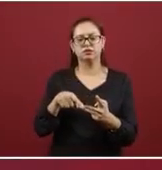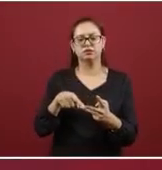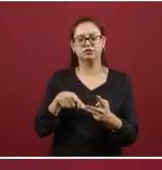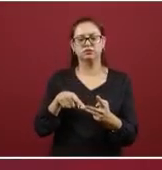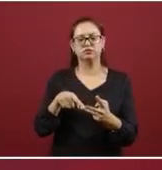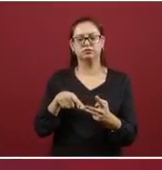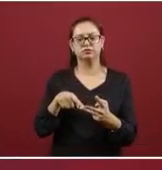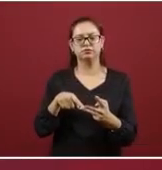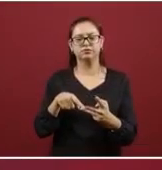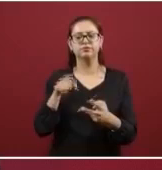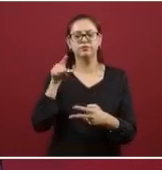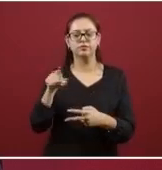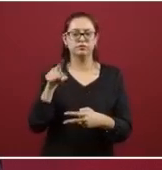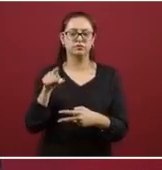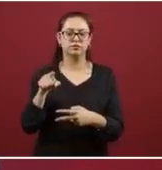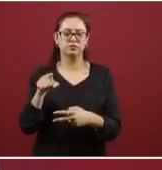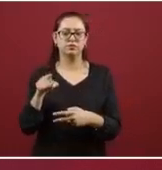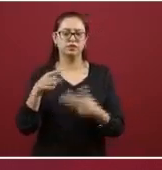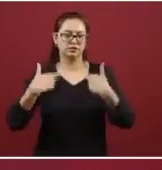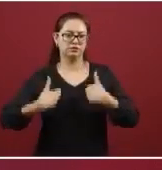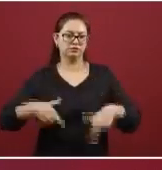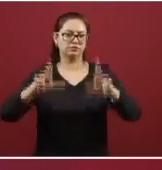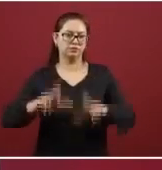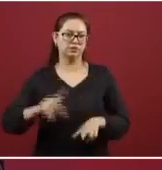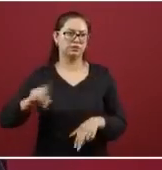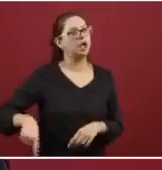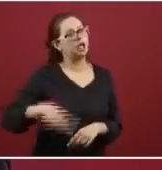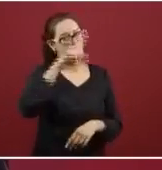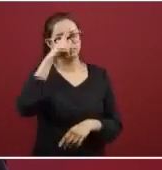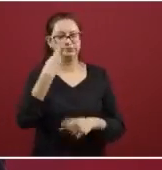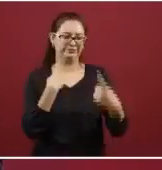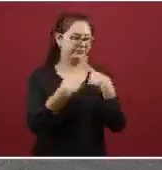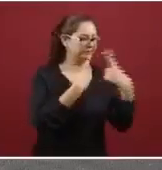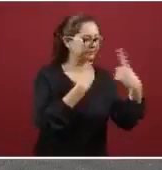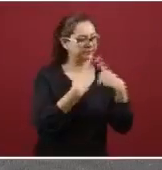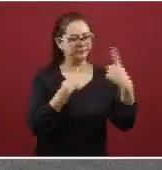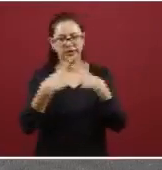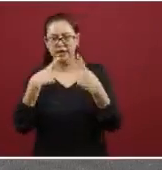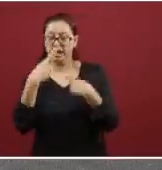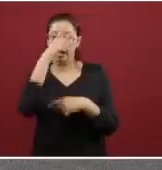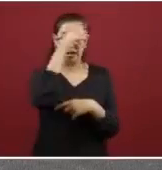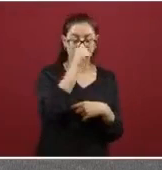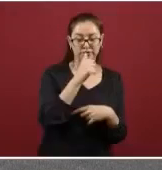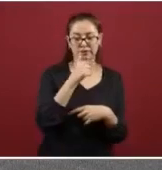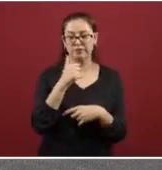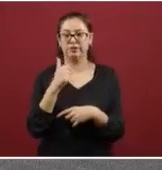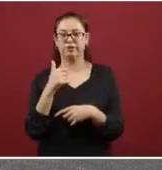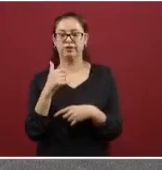quien nos representa en las negociaciones del Tratado